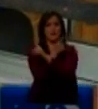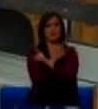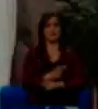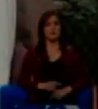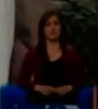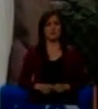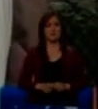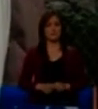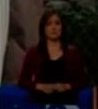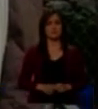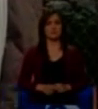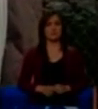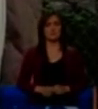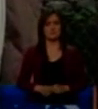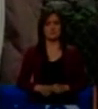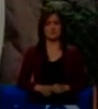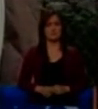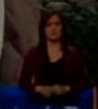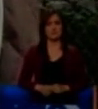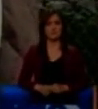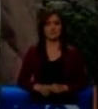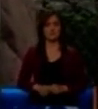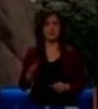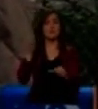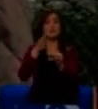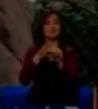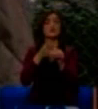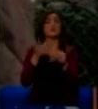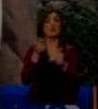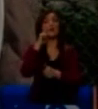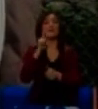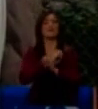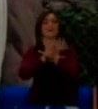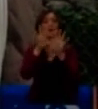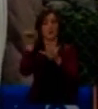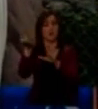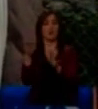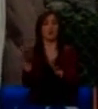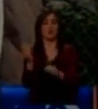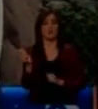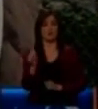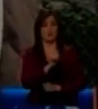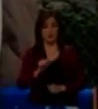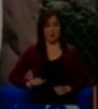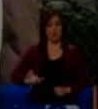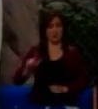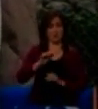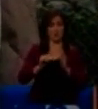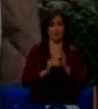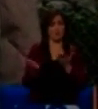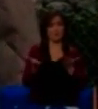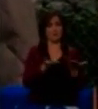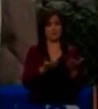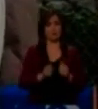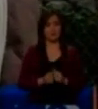discapacidad el objetivo trasfondo que que era Era evidente con sus con con sus actuaciones y ahora